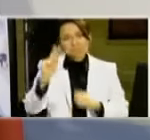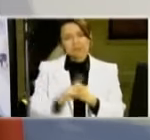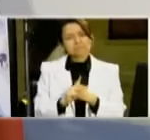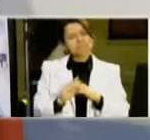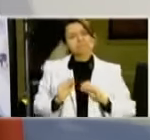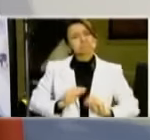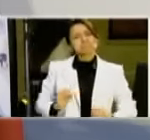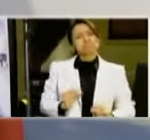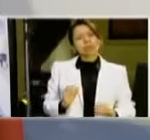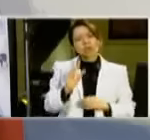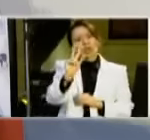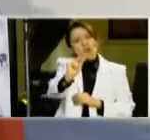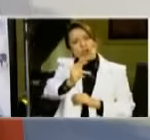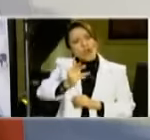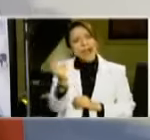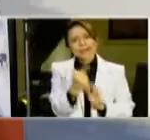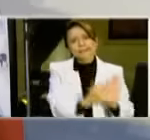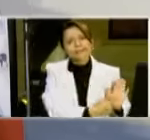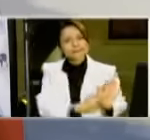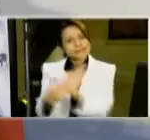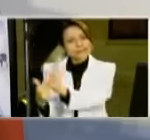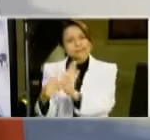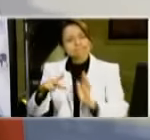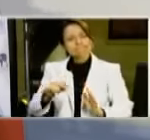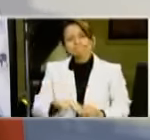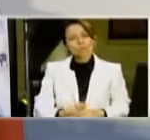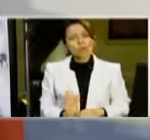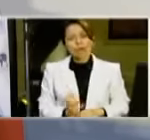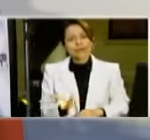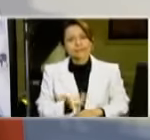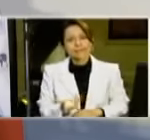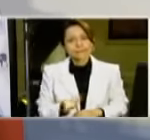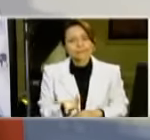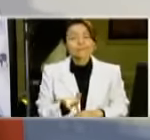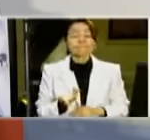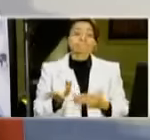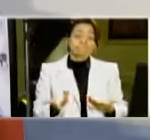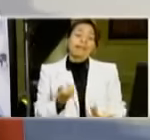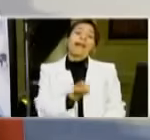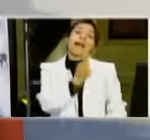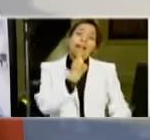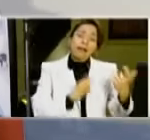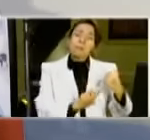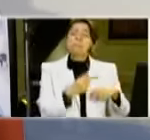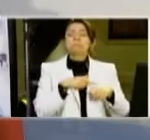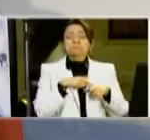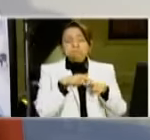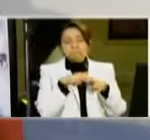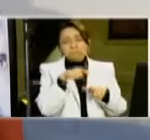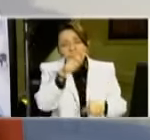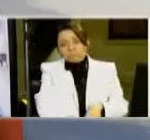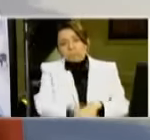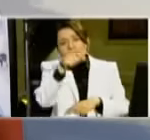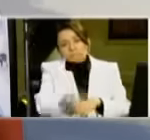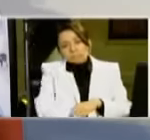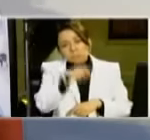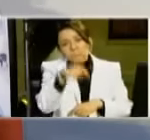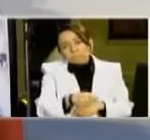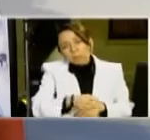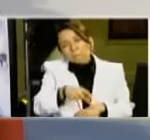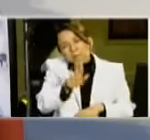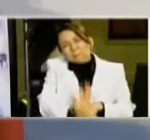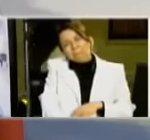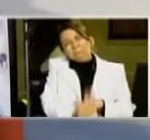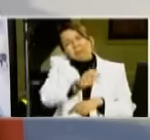recursos, por poderes regionales o globales nuevos y viejos, que apuntan a proteger sus propios intereses por sobre